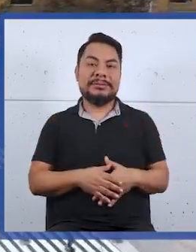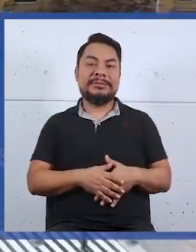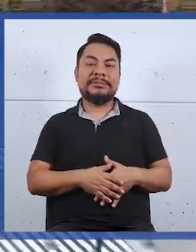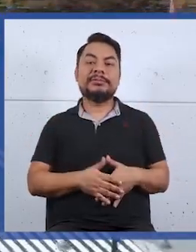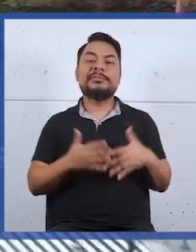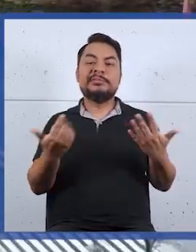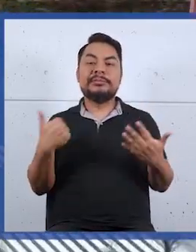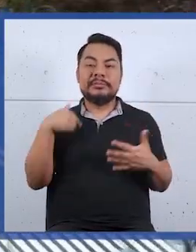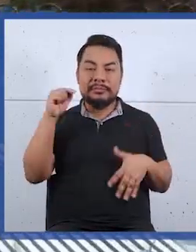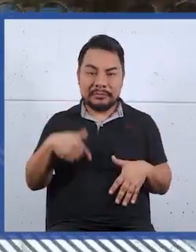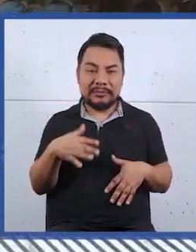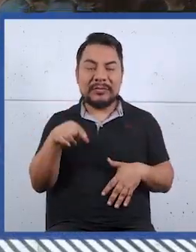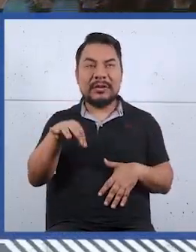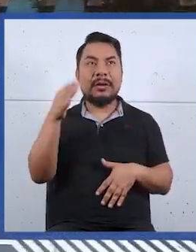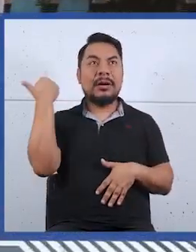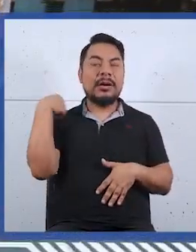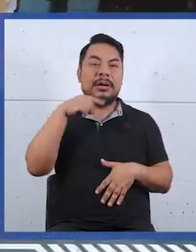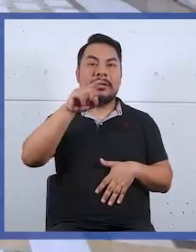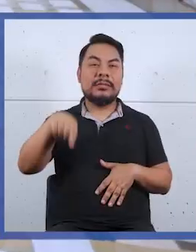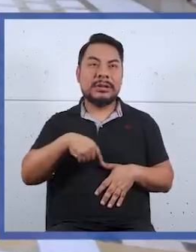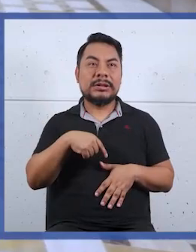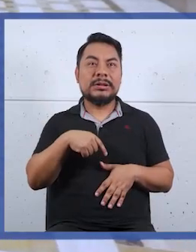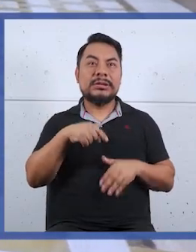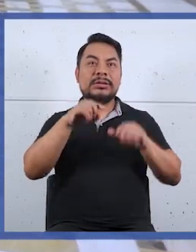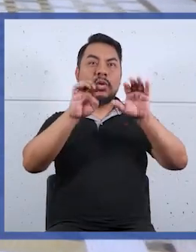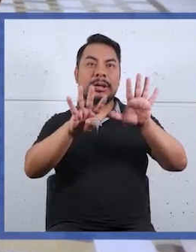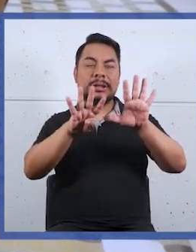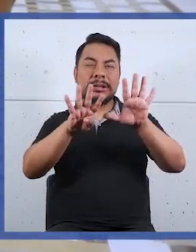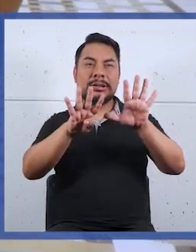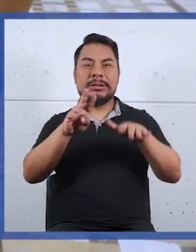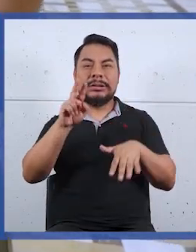Porque yo he encontrado una fecha de